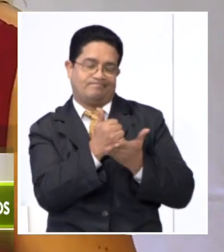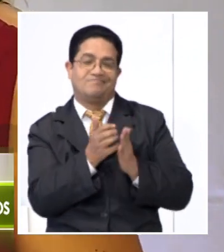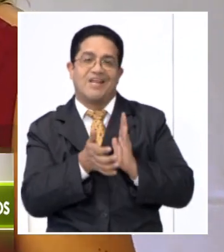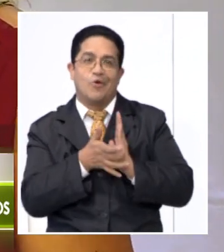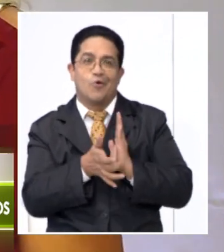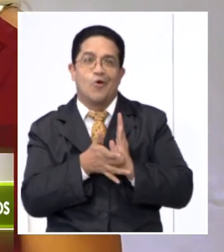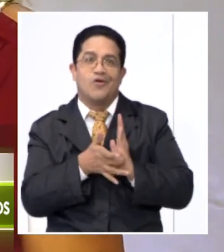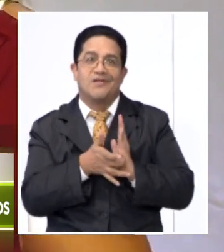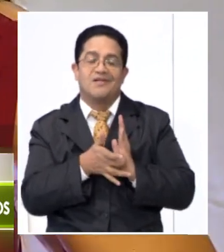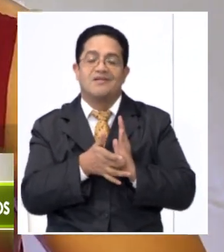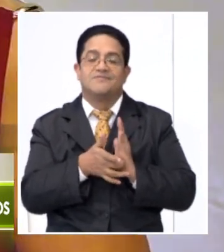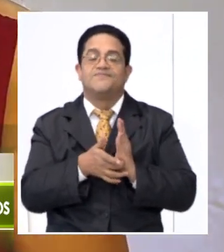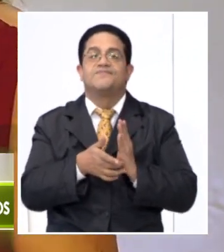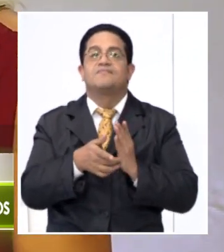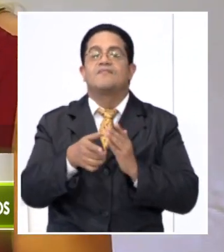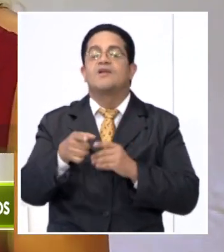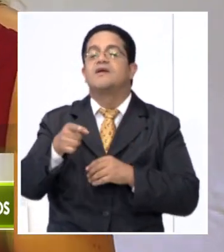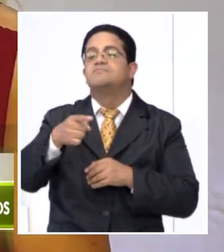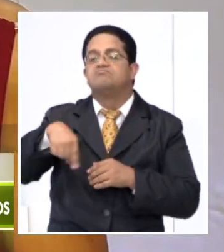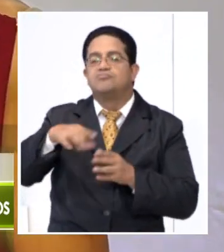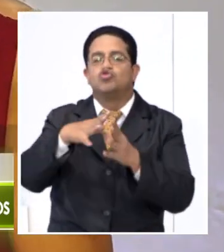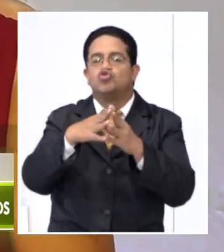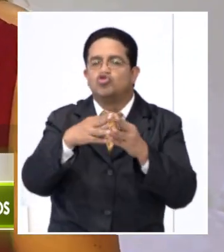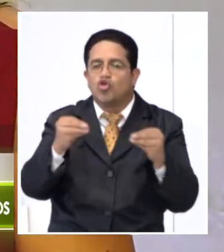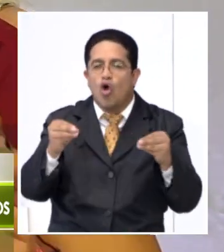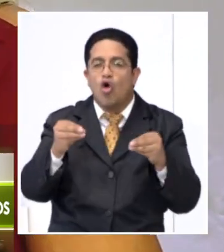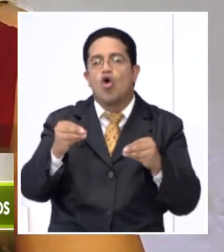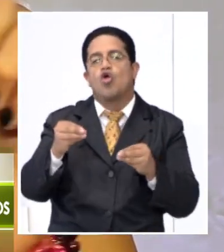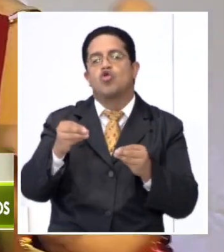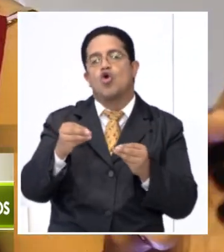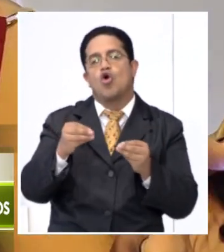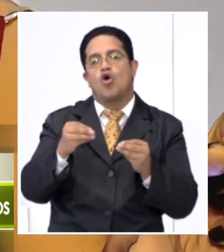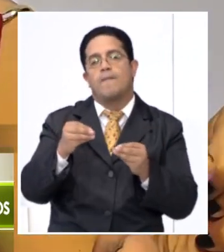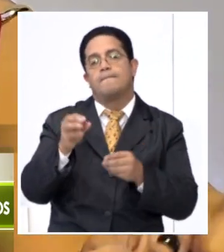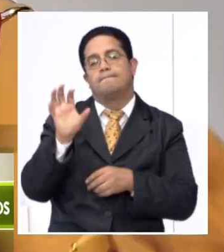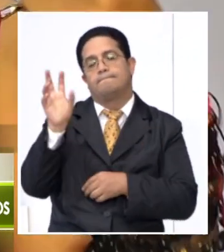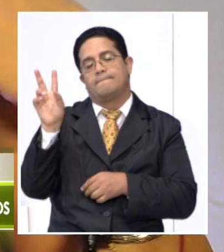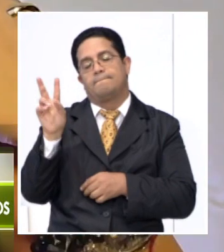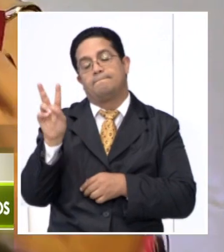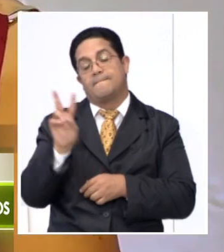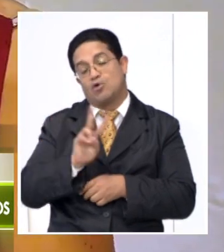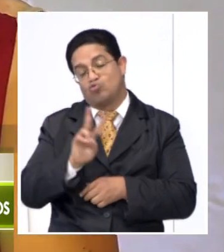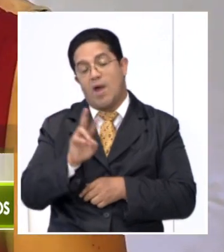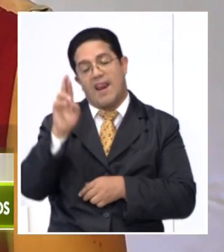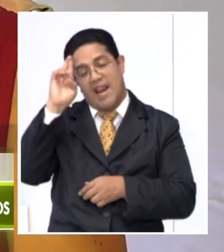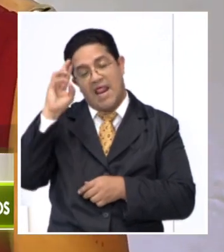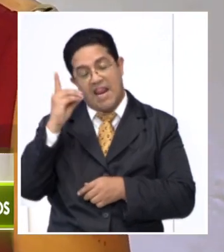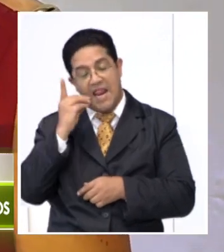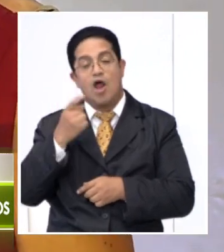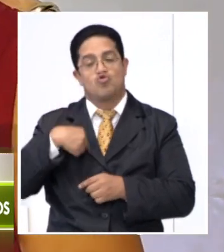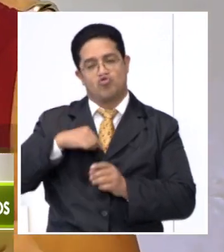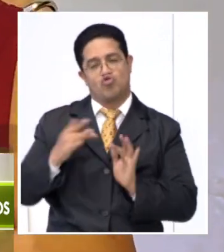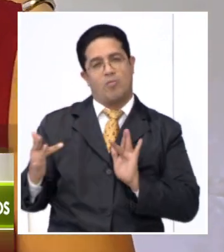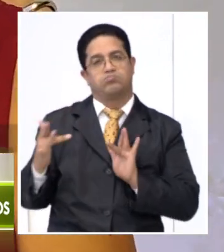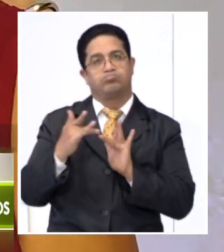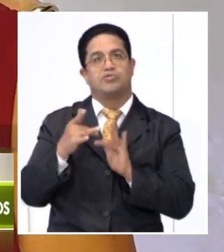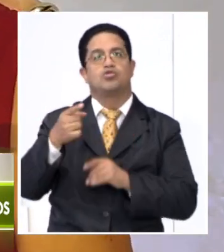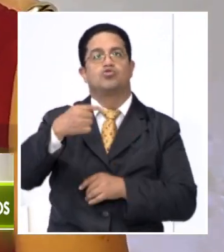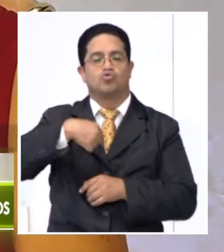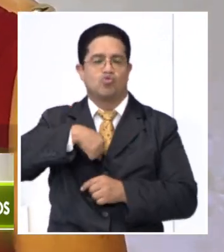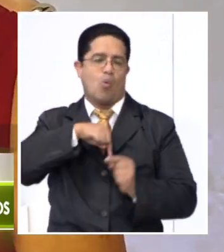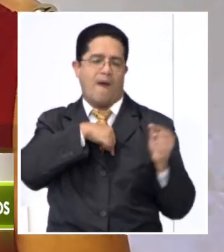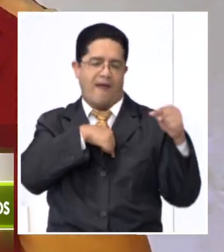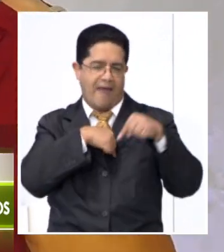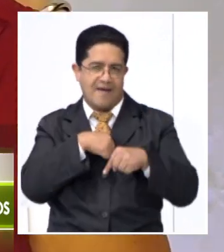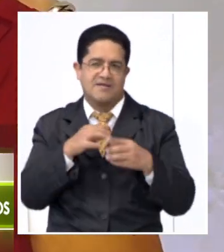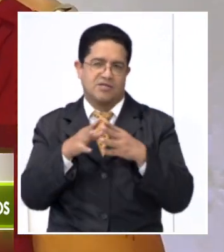ha desarrollado nuestro software, donde en todas las sedes que nos encontremos siempre están todos los pacientes en línea y yo puedo estar presente a tiempo real